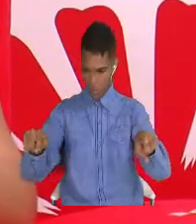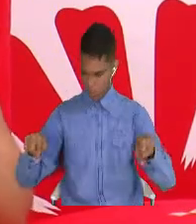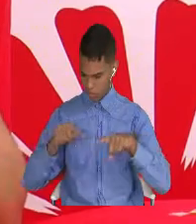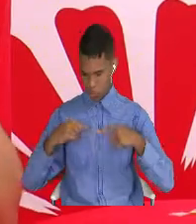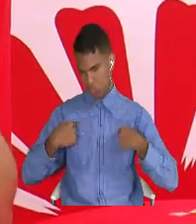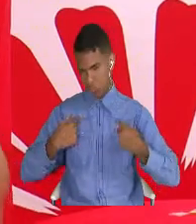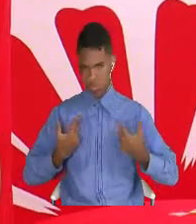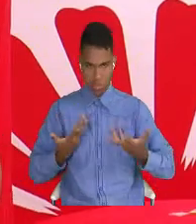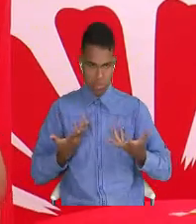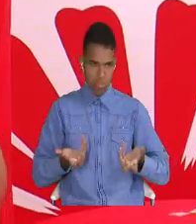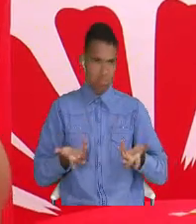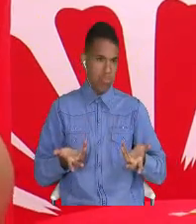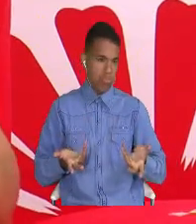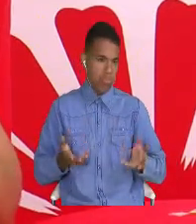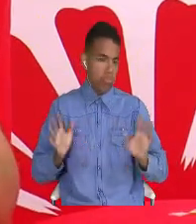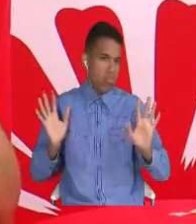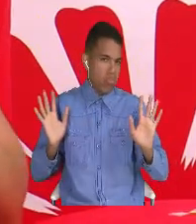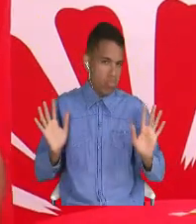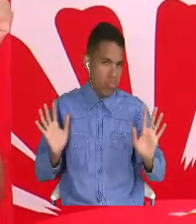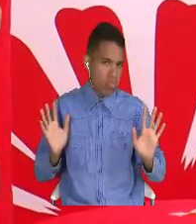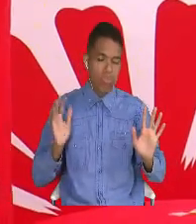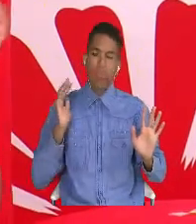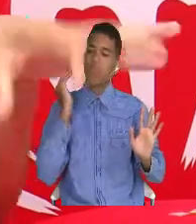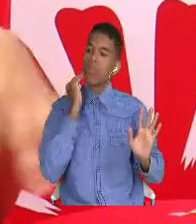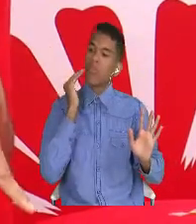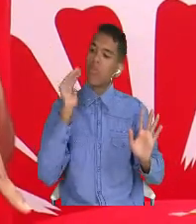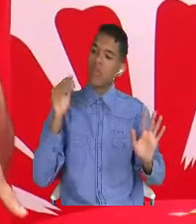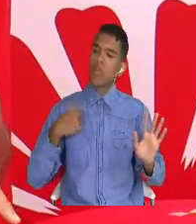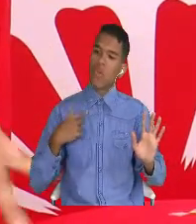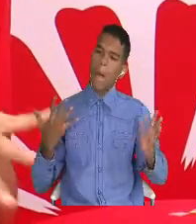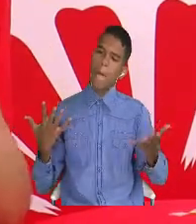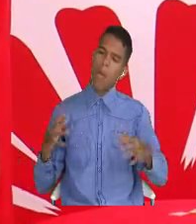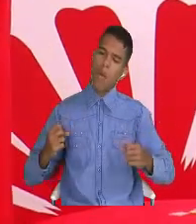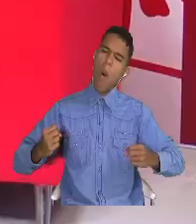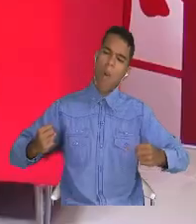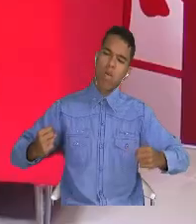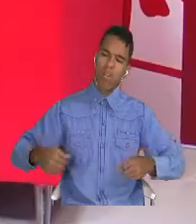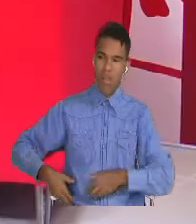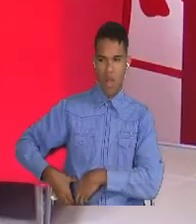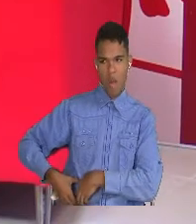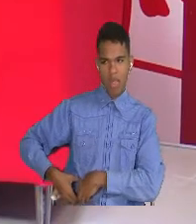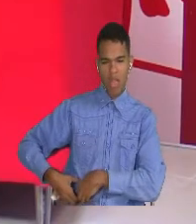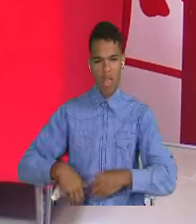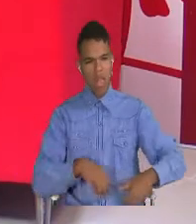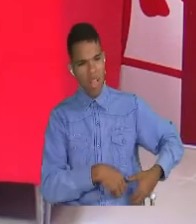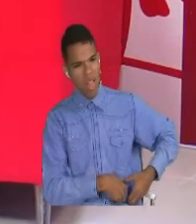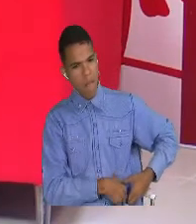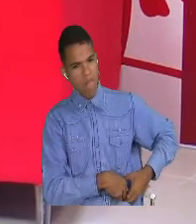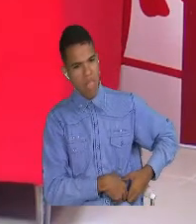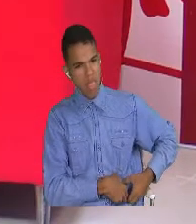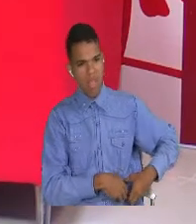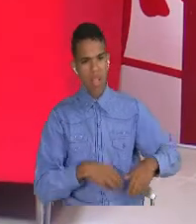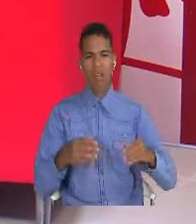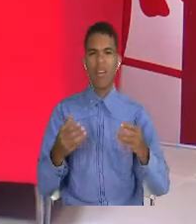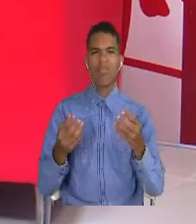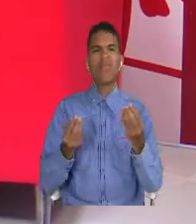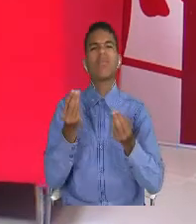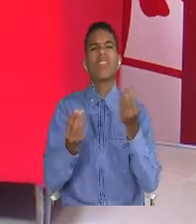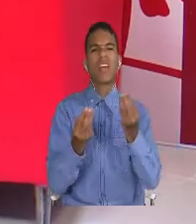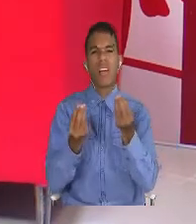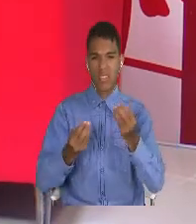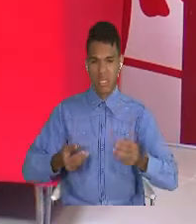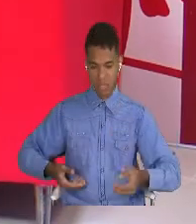ir y decirle, bueno, Cintia, yo soy como gordita, tengo un gordito por aquí, tengo otro gordito por acá, ¿qué pueden hacer ustedes por mí? Bueno,